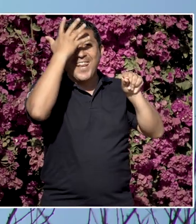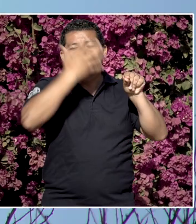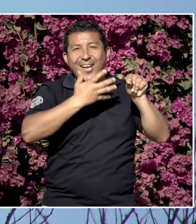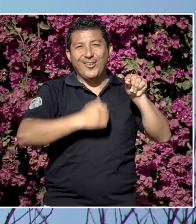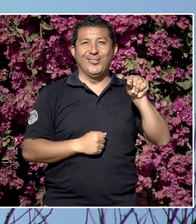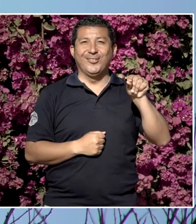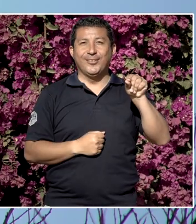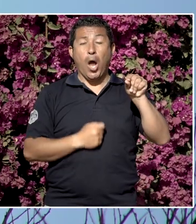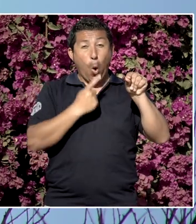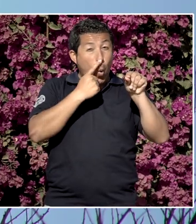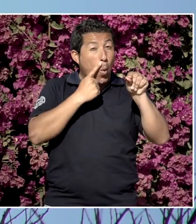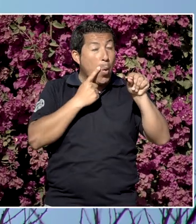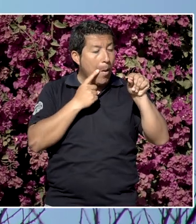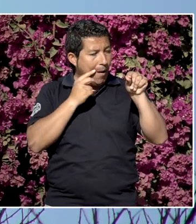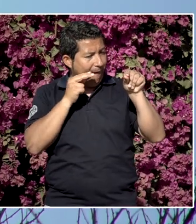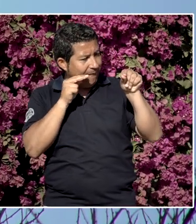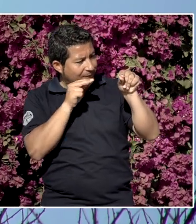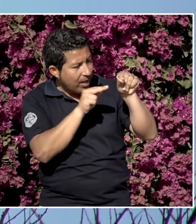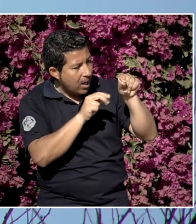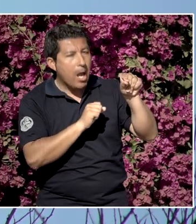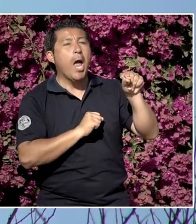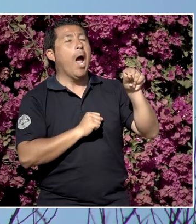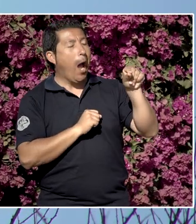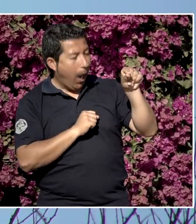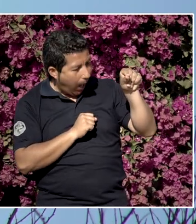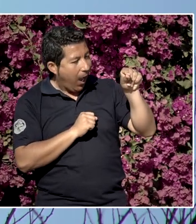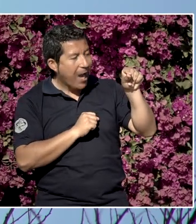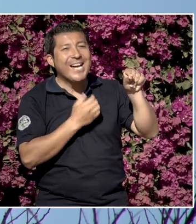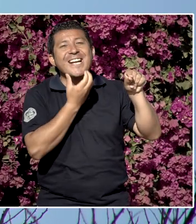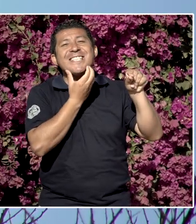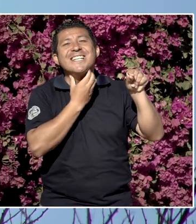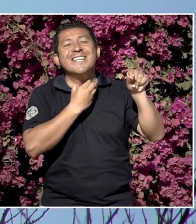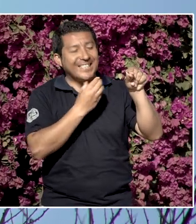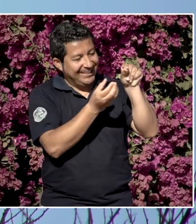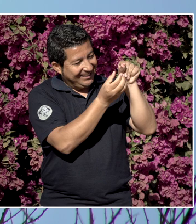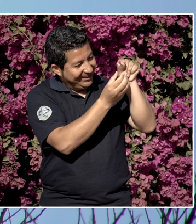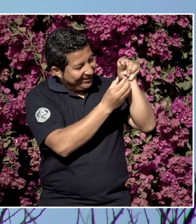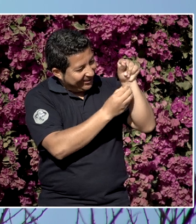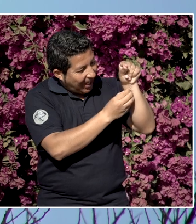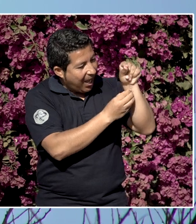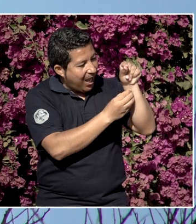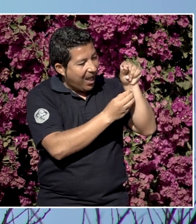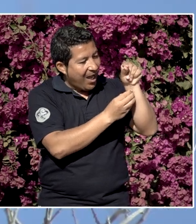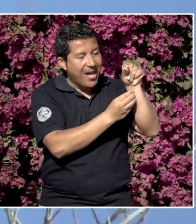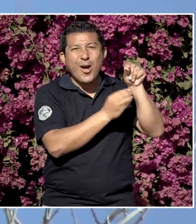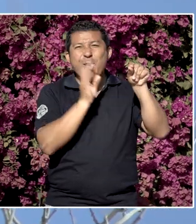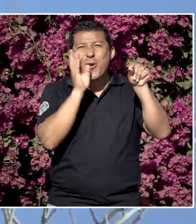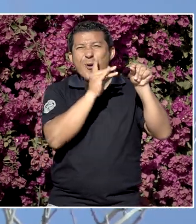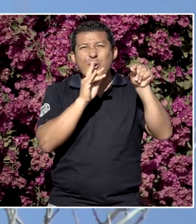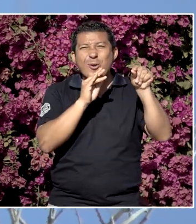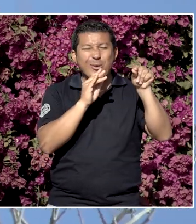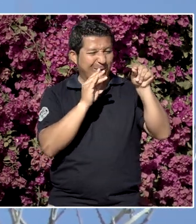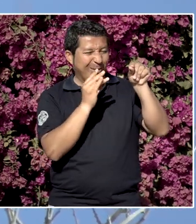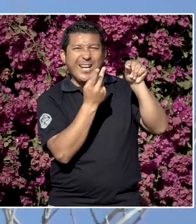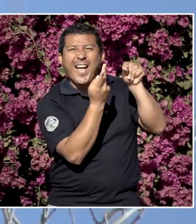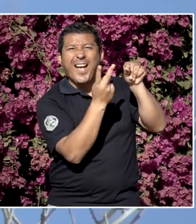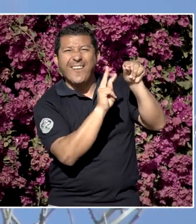al macho lo diferenciamos por su garganta con tonos tornasol es